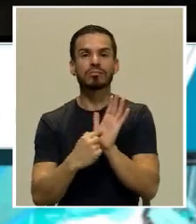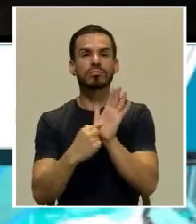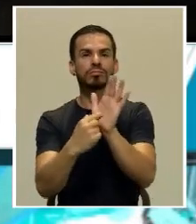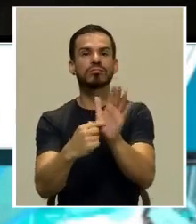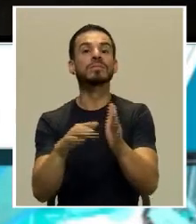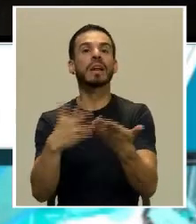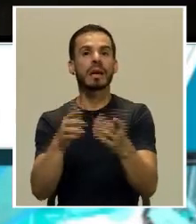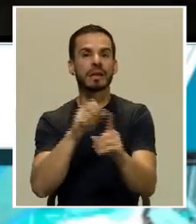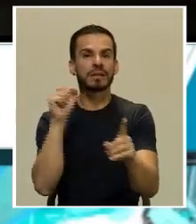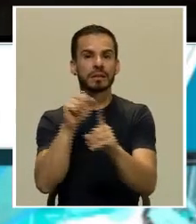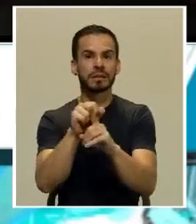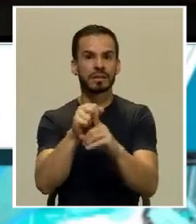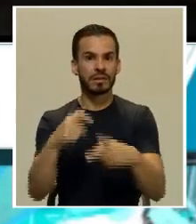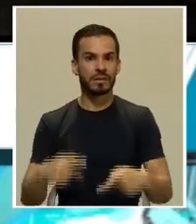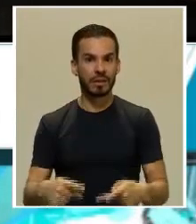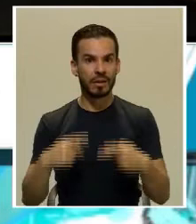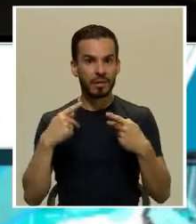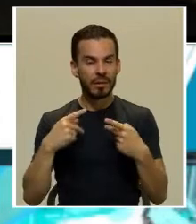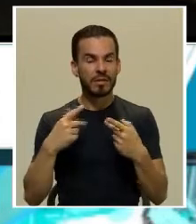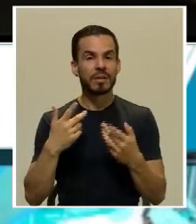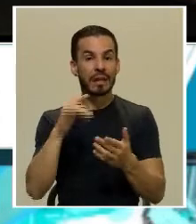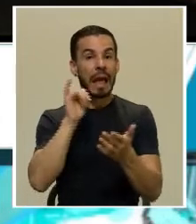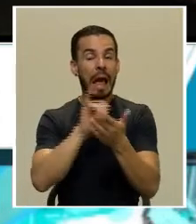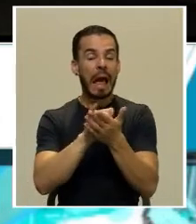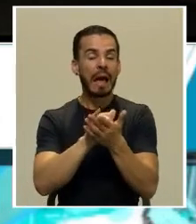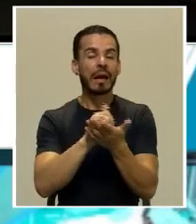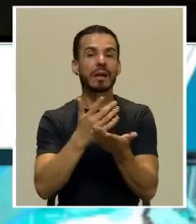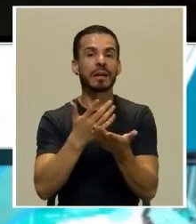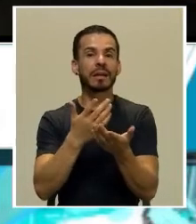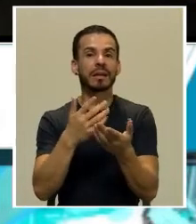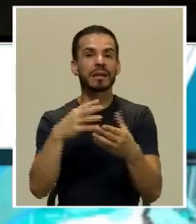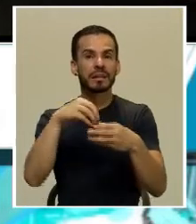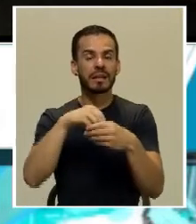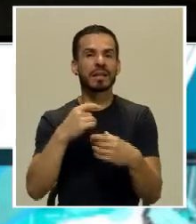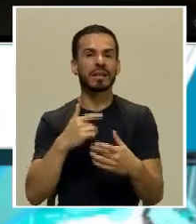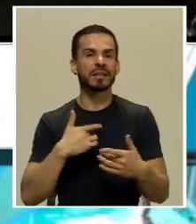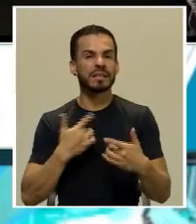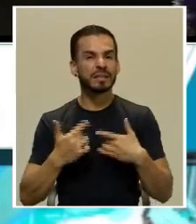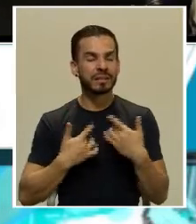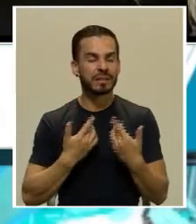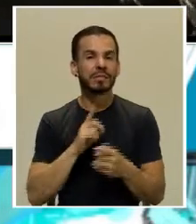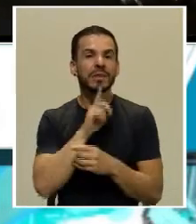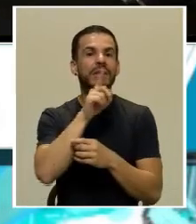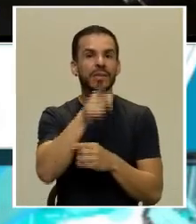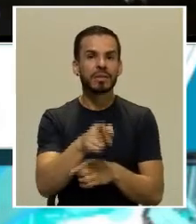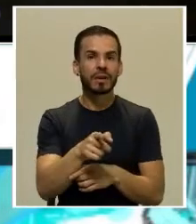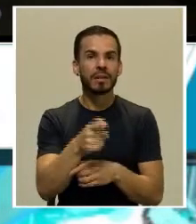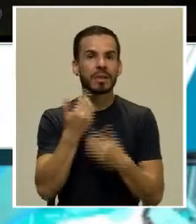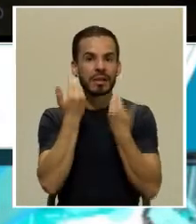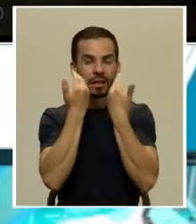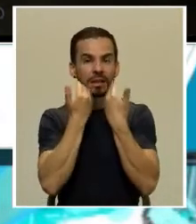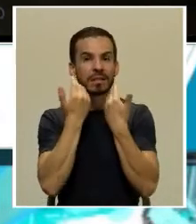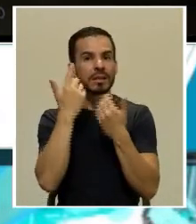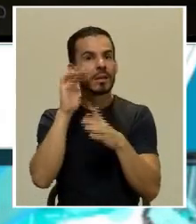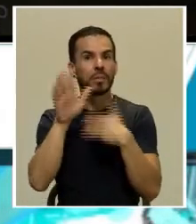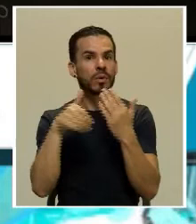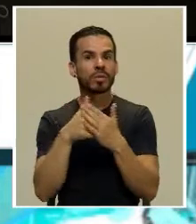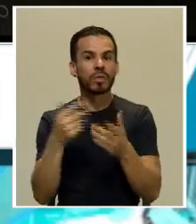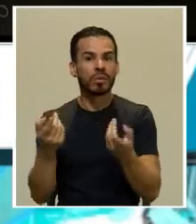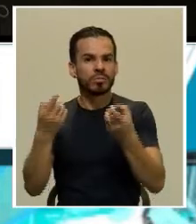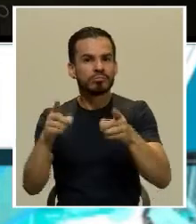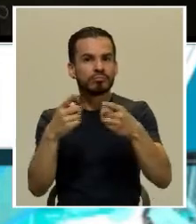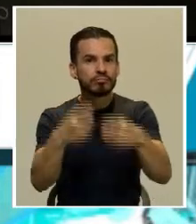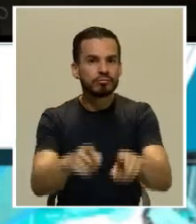refleja la situación que estamos viviendo y ahí es donde entra un sentimiento realmente de tristeza por todo lo que